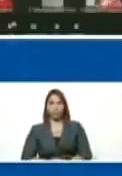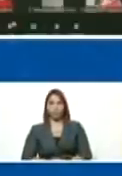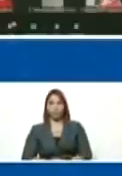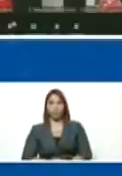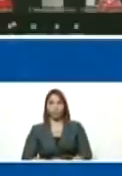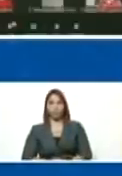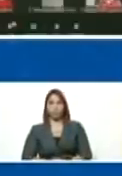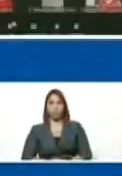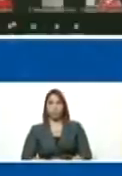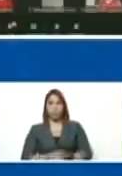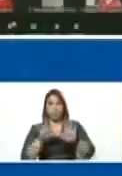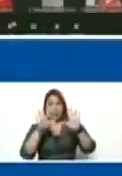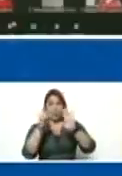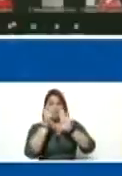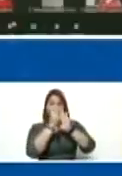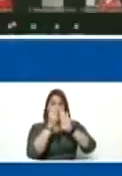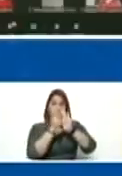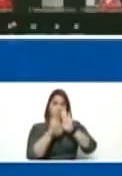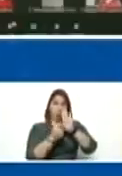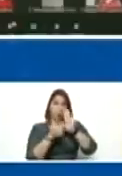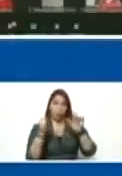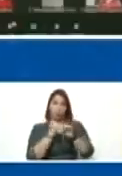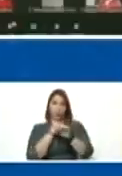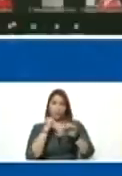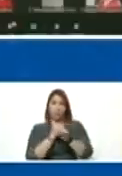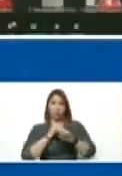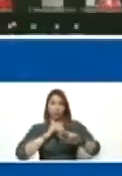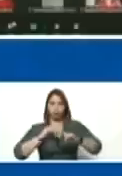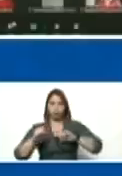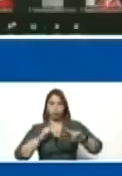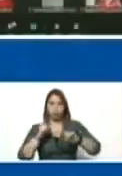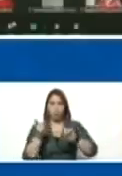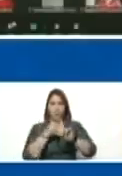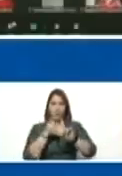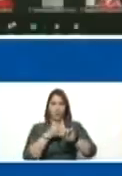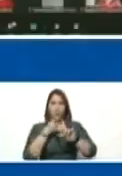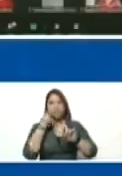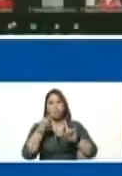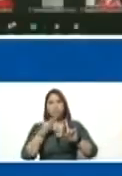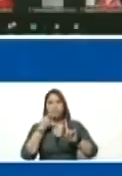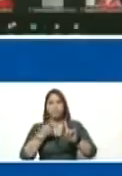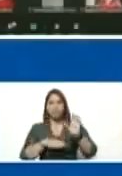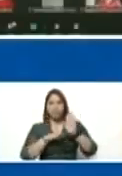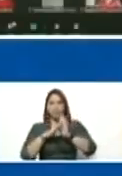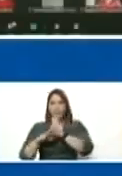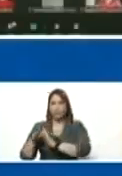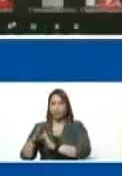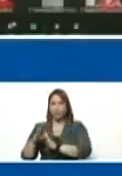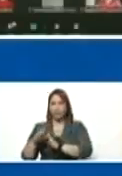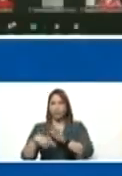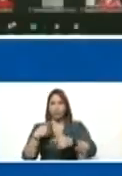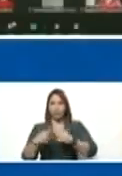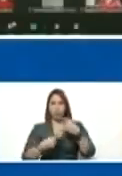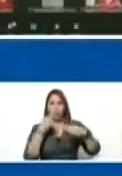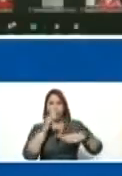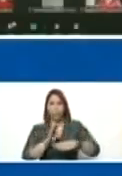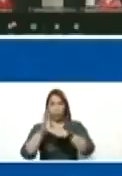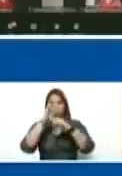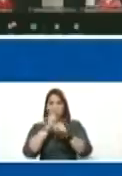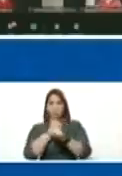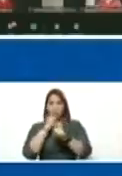Son 10 puntos de trabajo y acción. El primero, la política de emprendimiento, generación y protección del